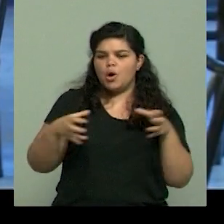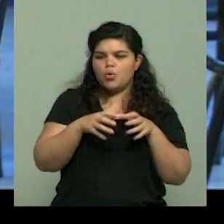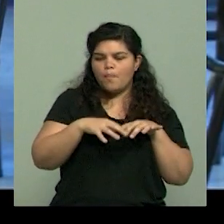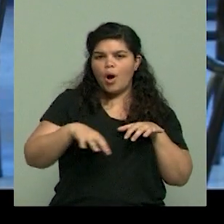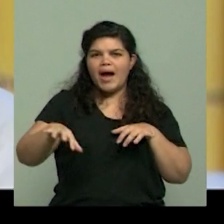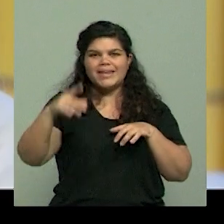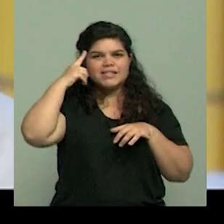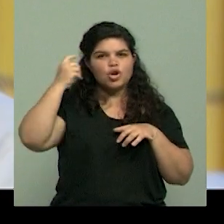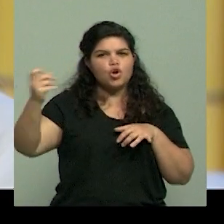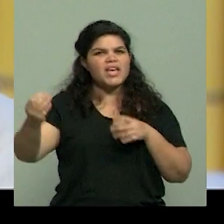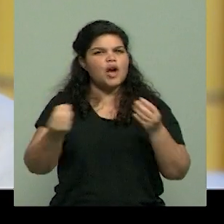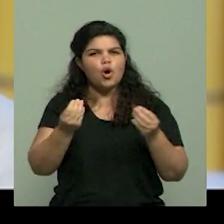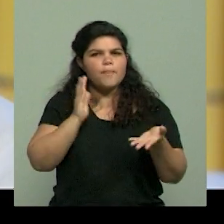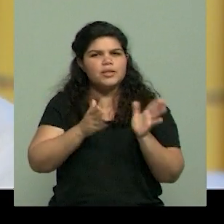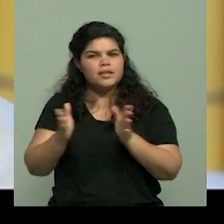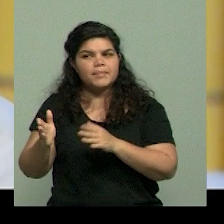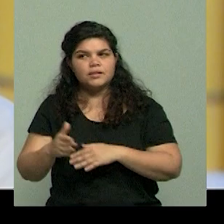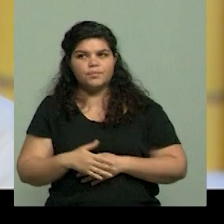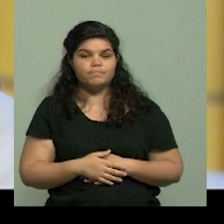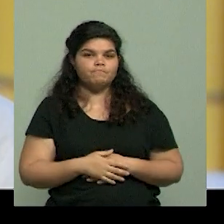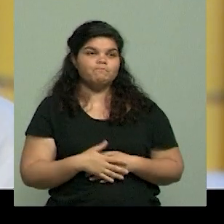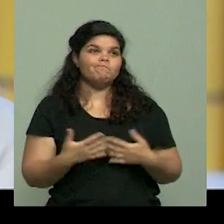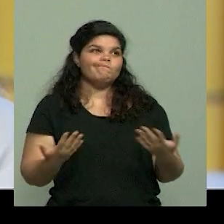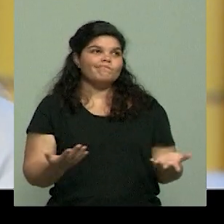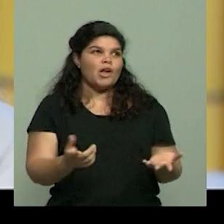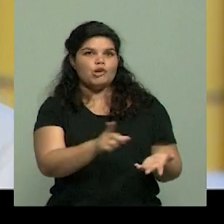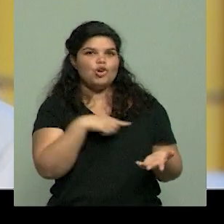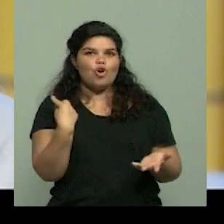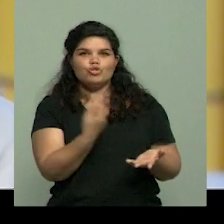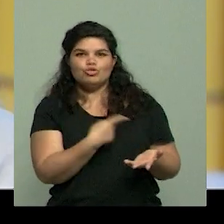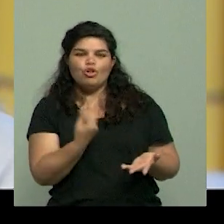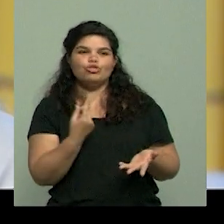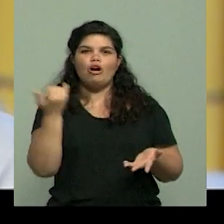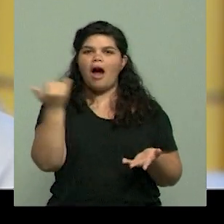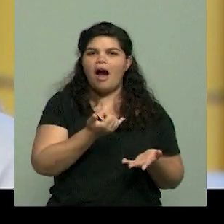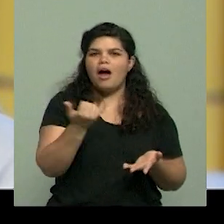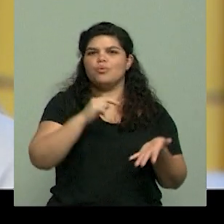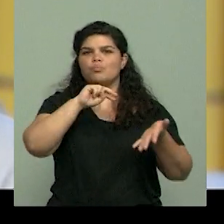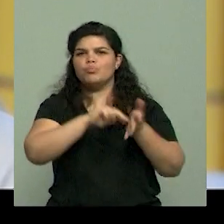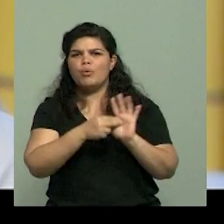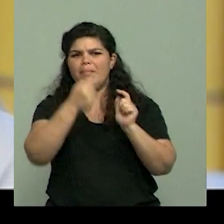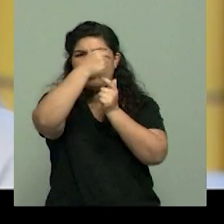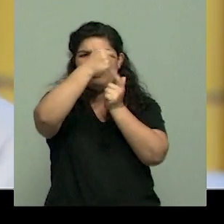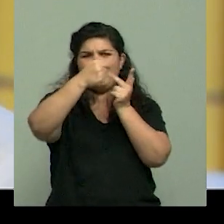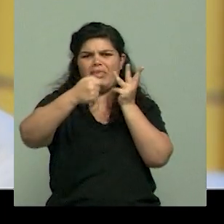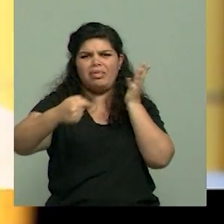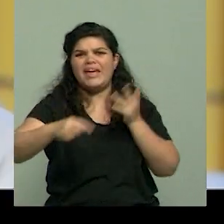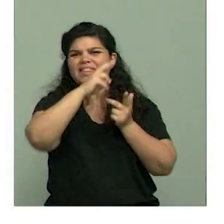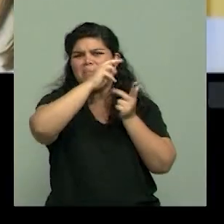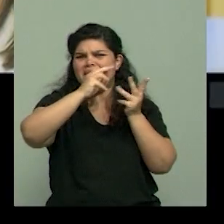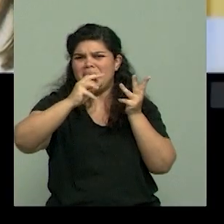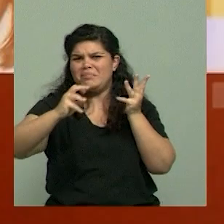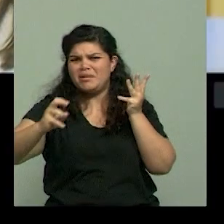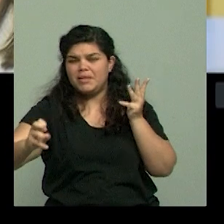bienestar estudiantil? En realidad trabajamos con un montón de problemáticas actuales. Lo que más suele